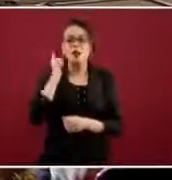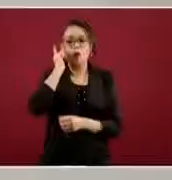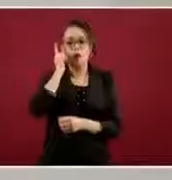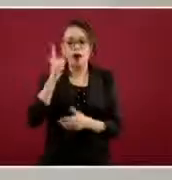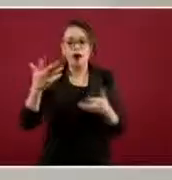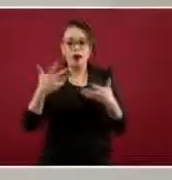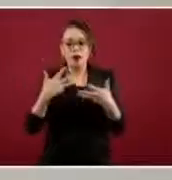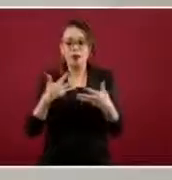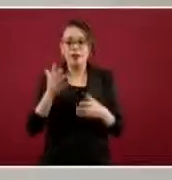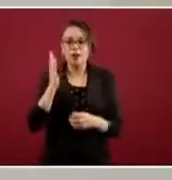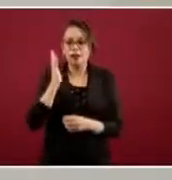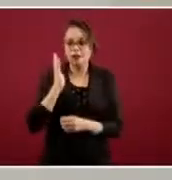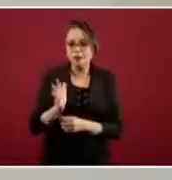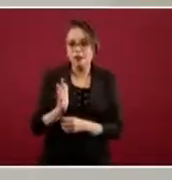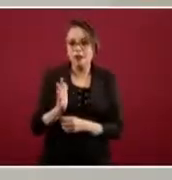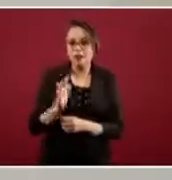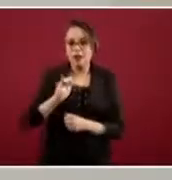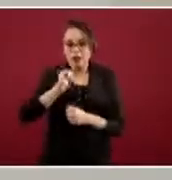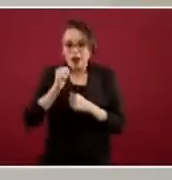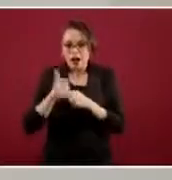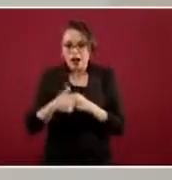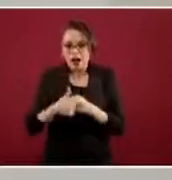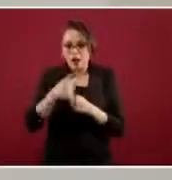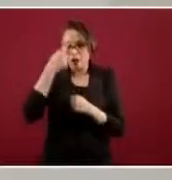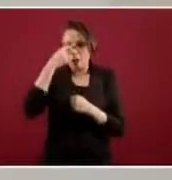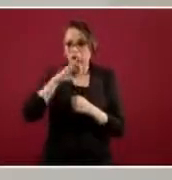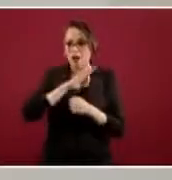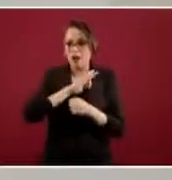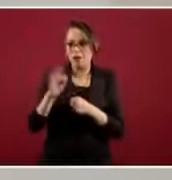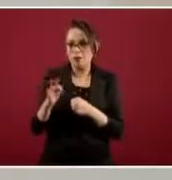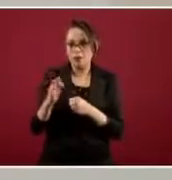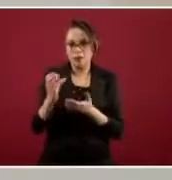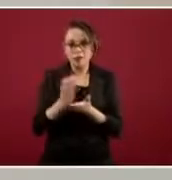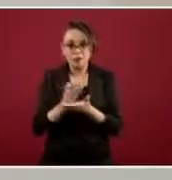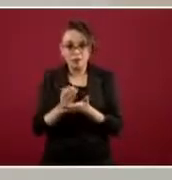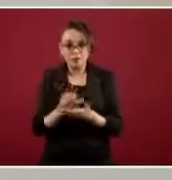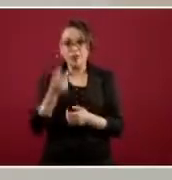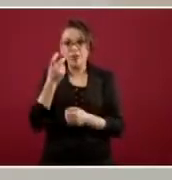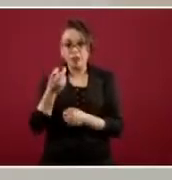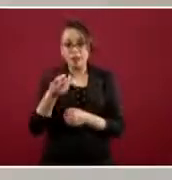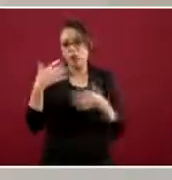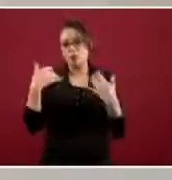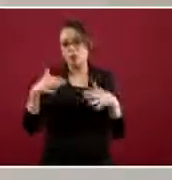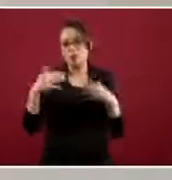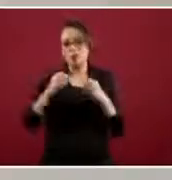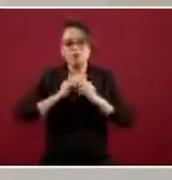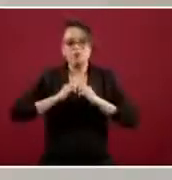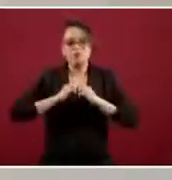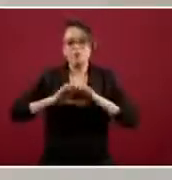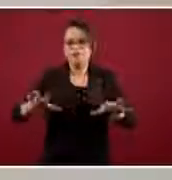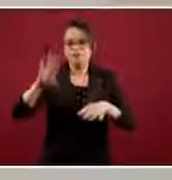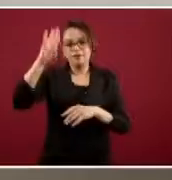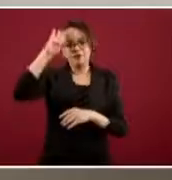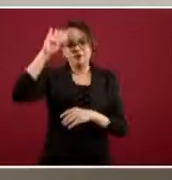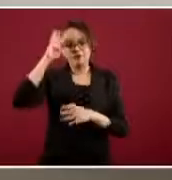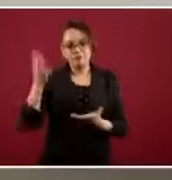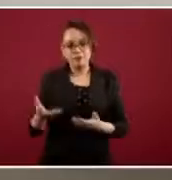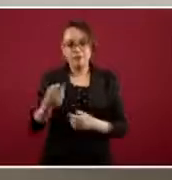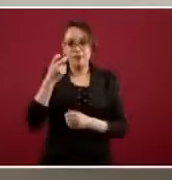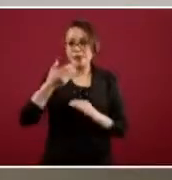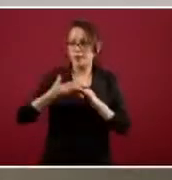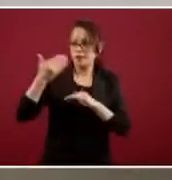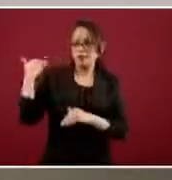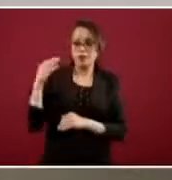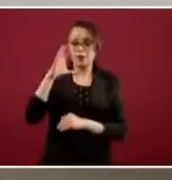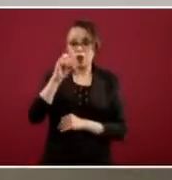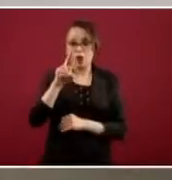respuesta a la necesidad, se vuelven muy populares. Esto pasó con el tema de que si Corea había hecho muchas